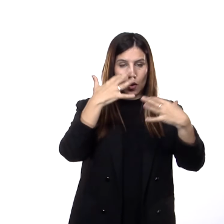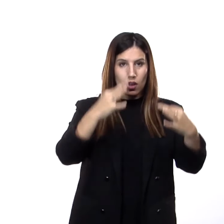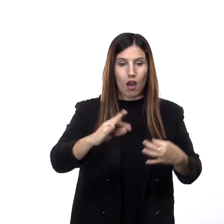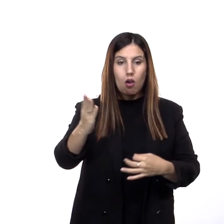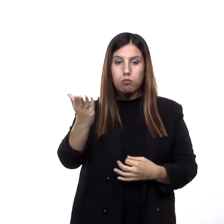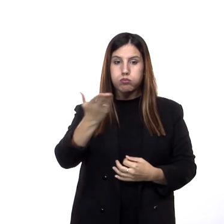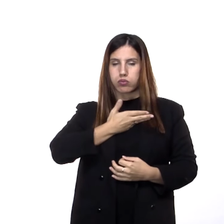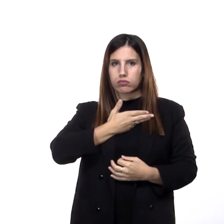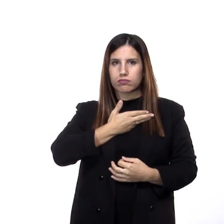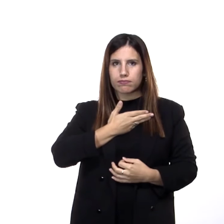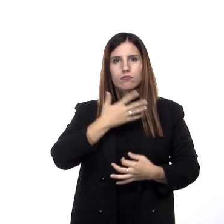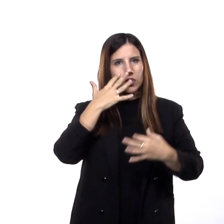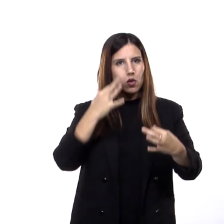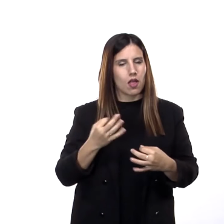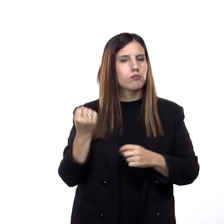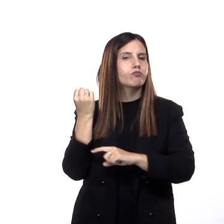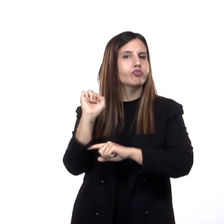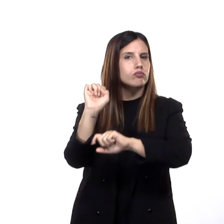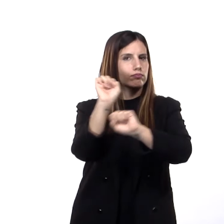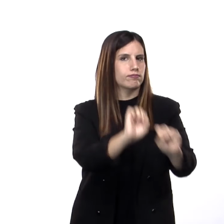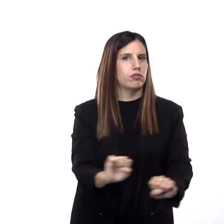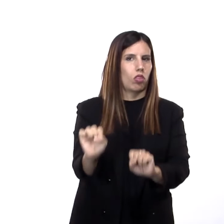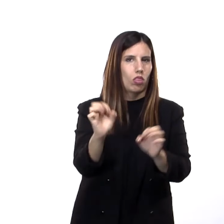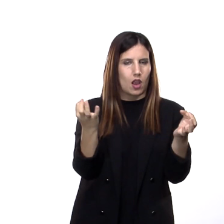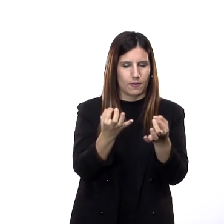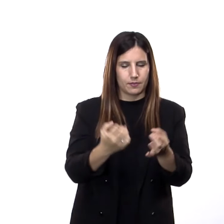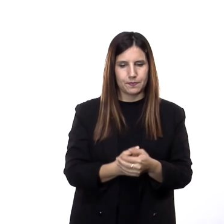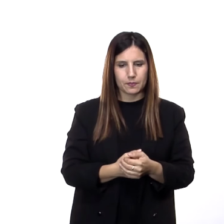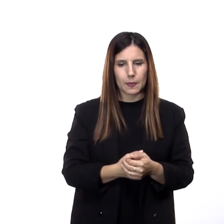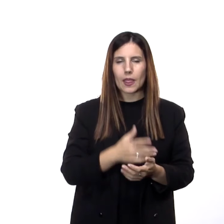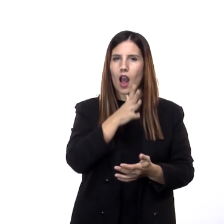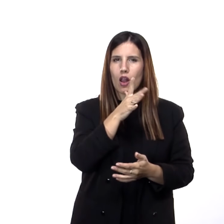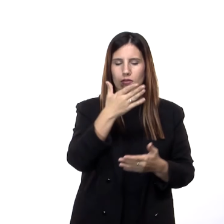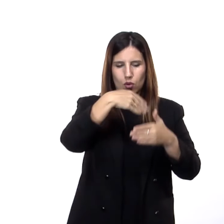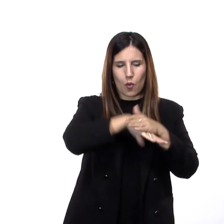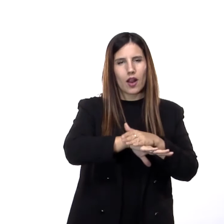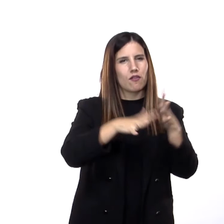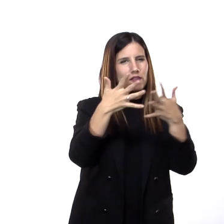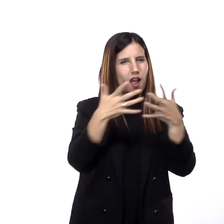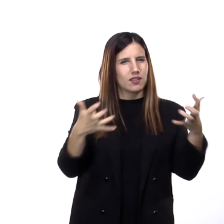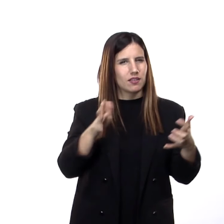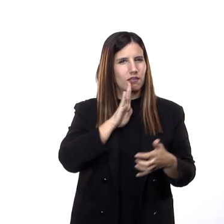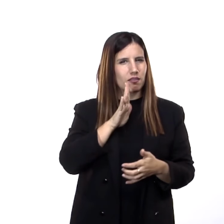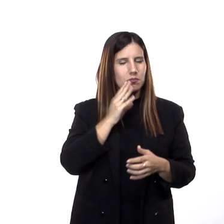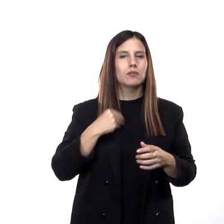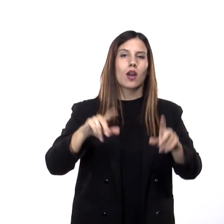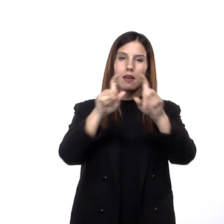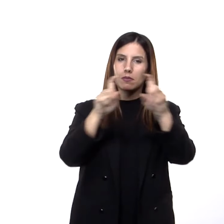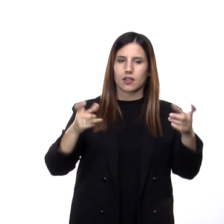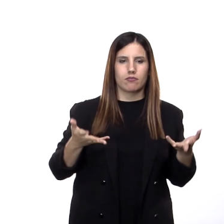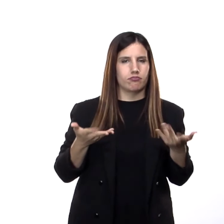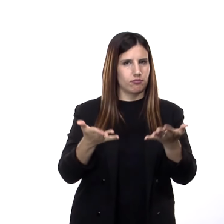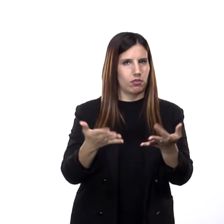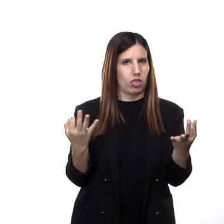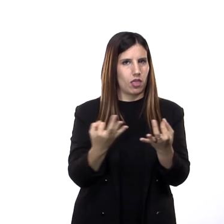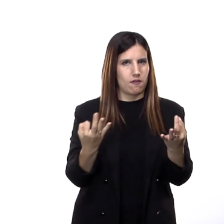instalación industrial pues me quedo con una frase que ha dicho que las empresas tienen que ponerse las pilas y en base a ponerse las pilas te hago la siguiente